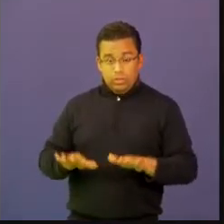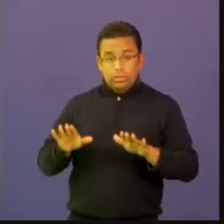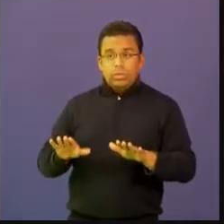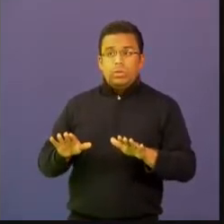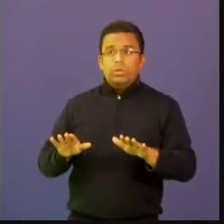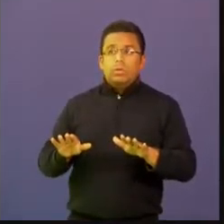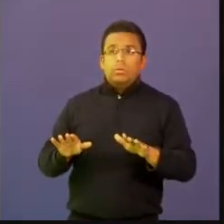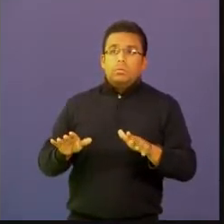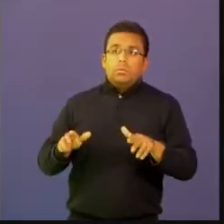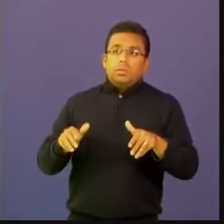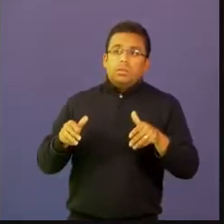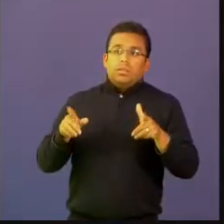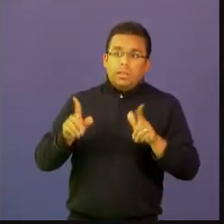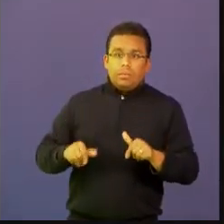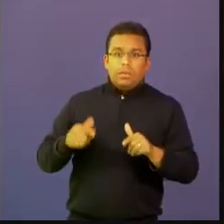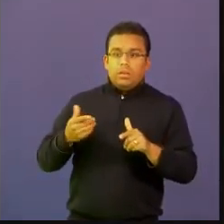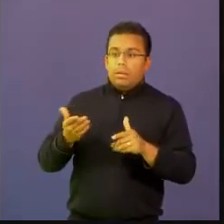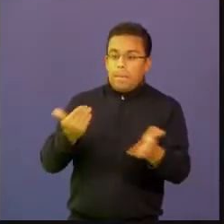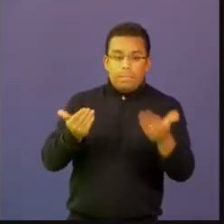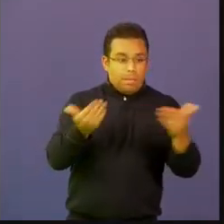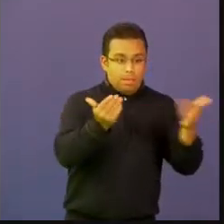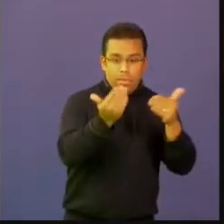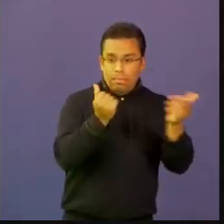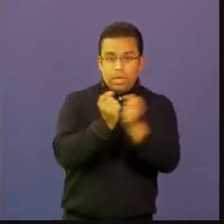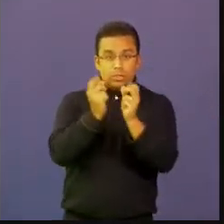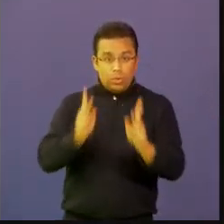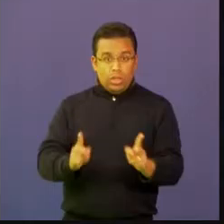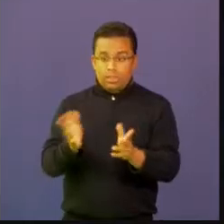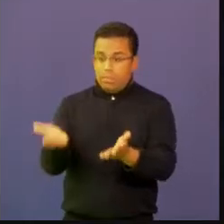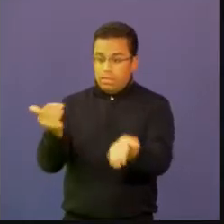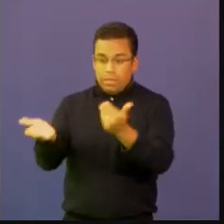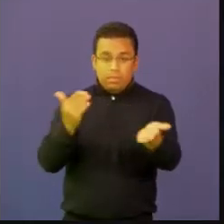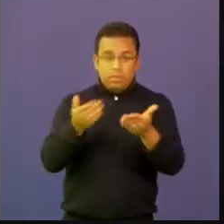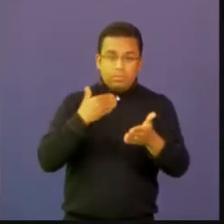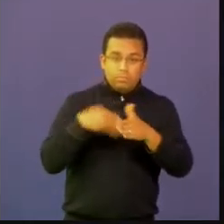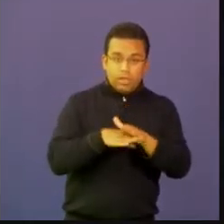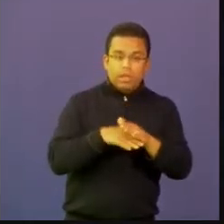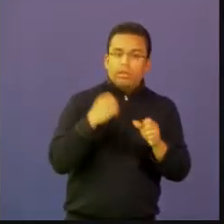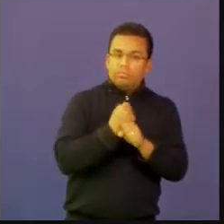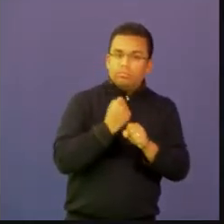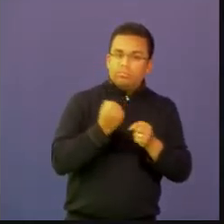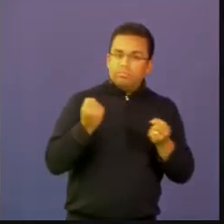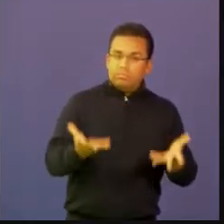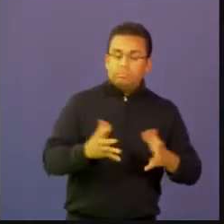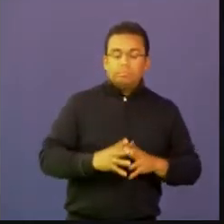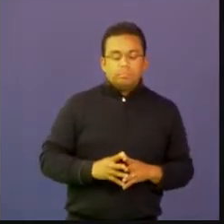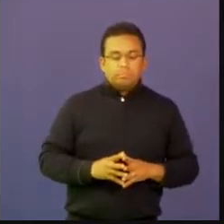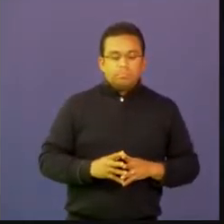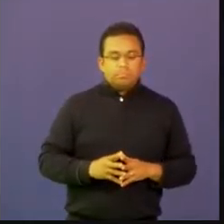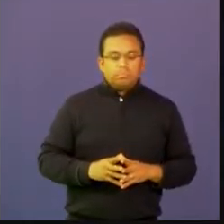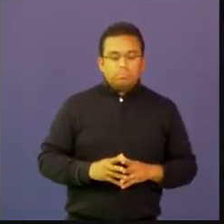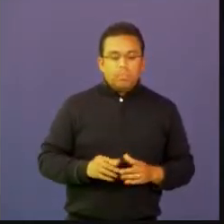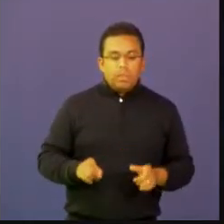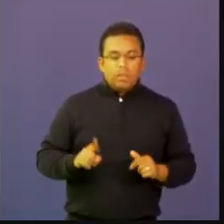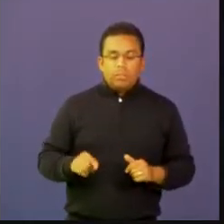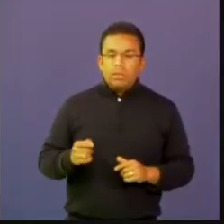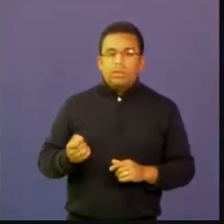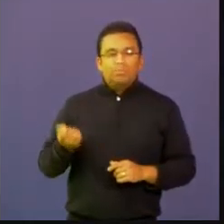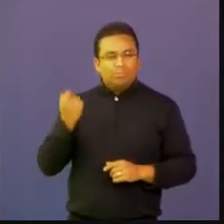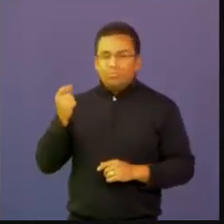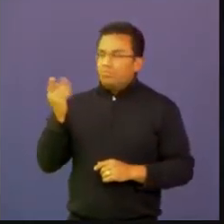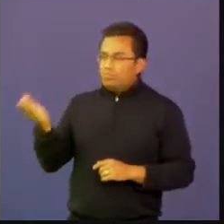para involucrar a nuestros estudiantes en la tarea de aprender. Y recién Mateo